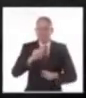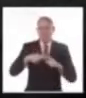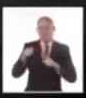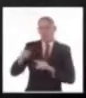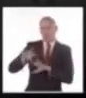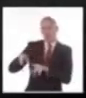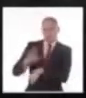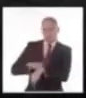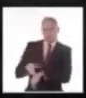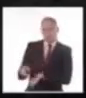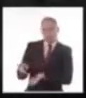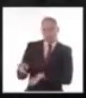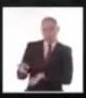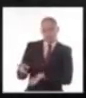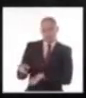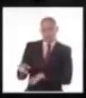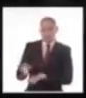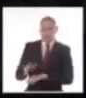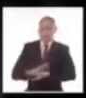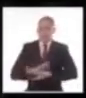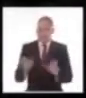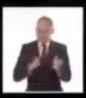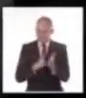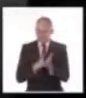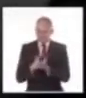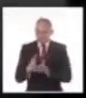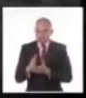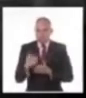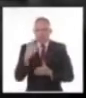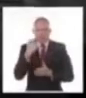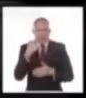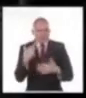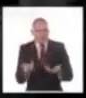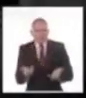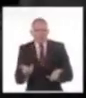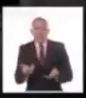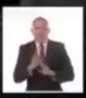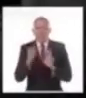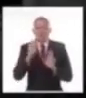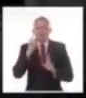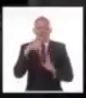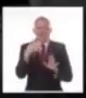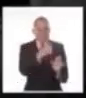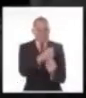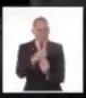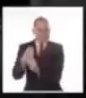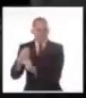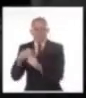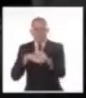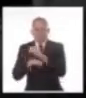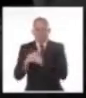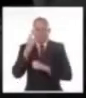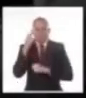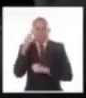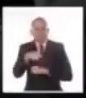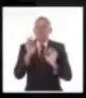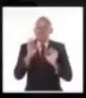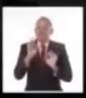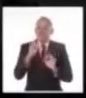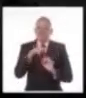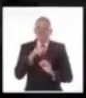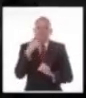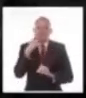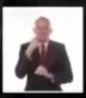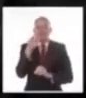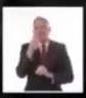Durante las investigaciones se corroboró una fluctuación de la temperatura de la cámara entre las 12 y 2 de la madrugada del día del hecho, lo